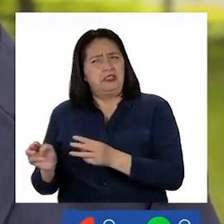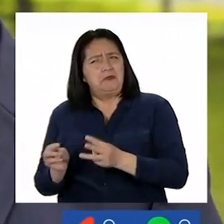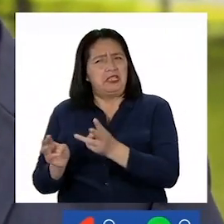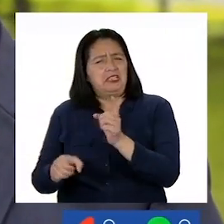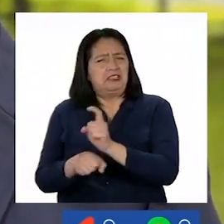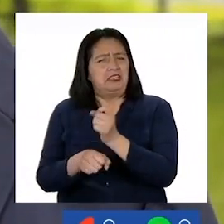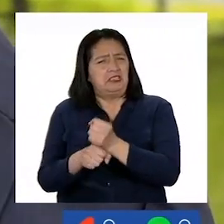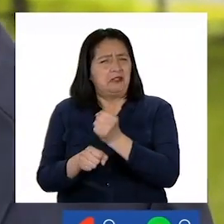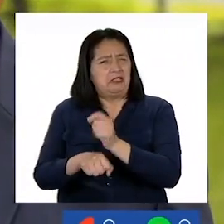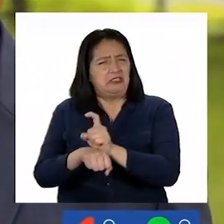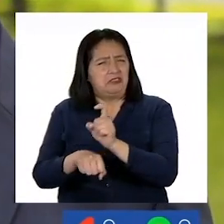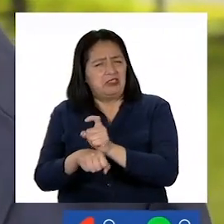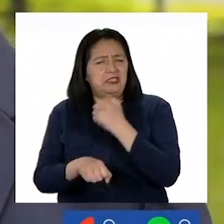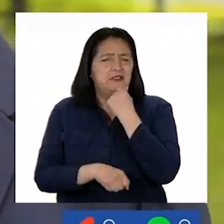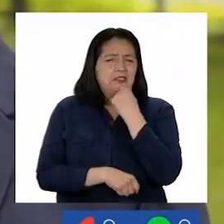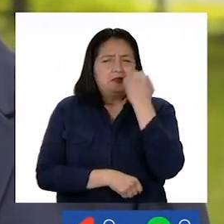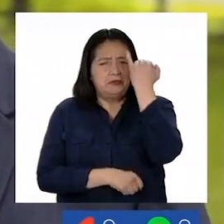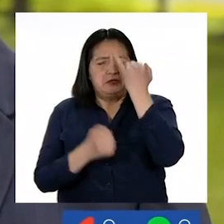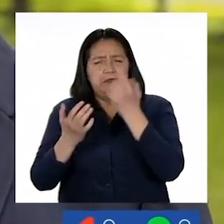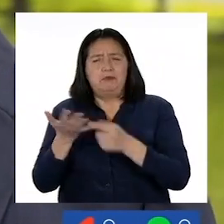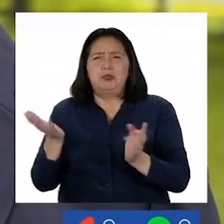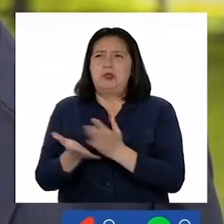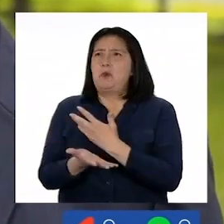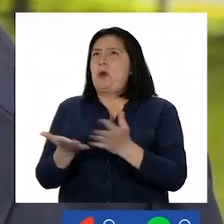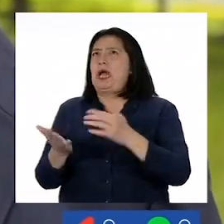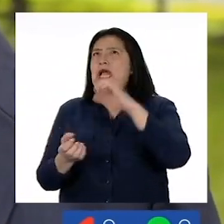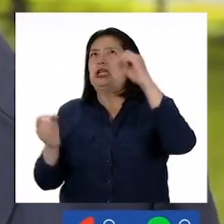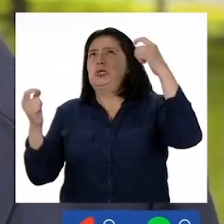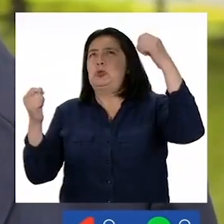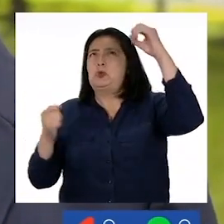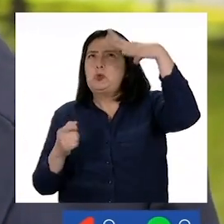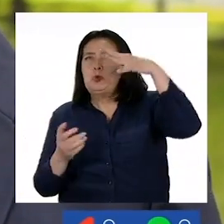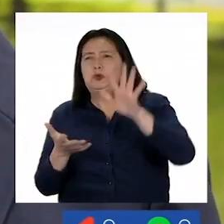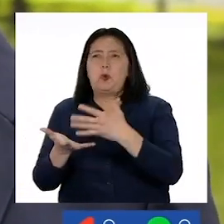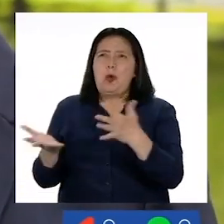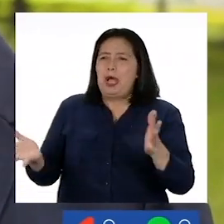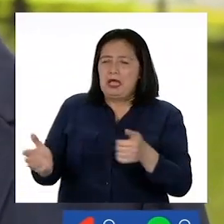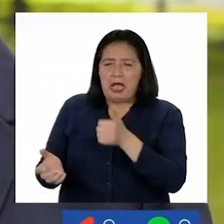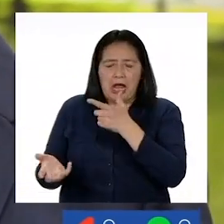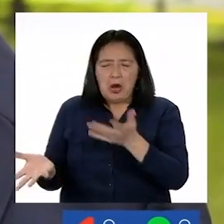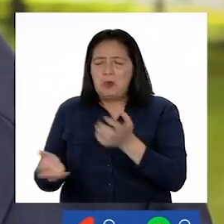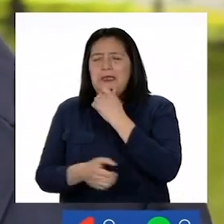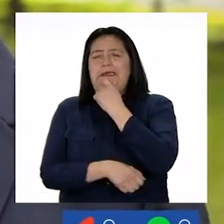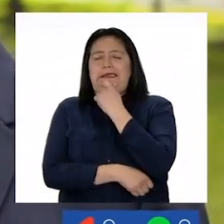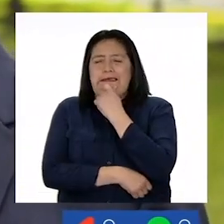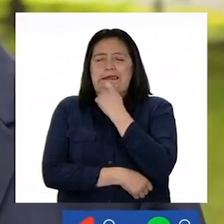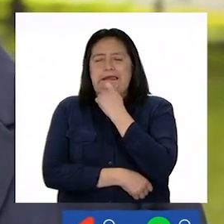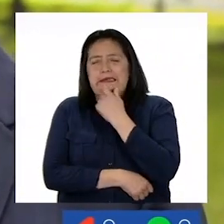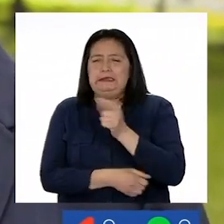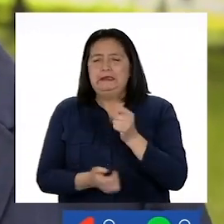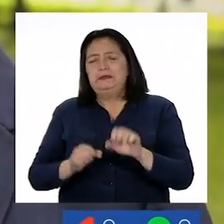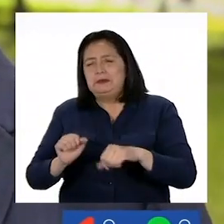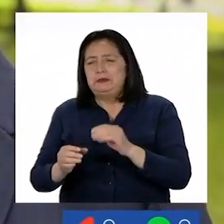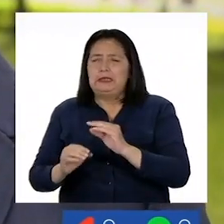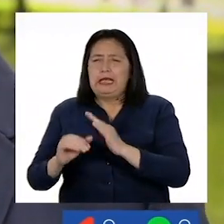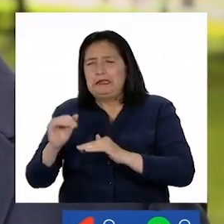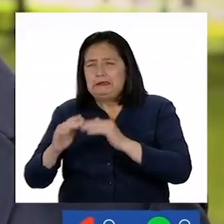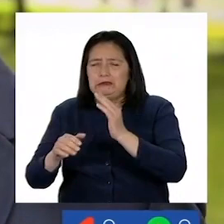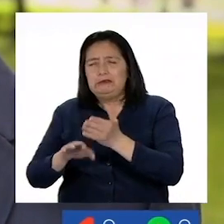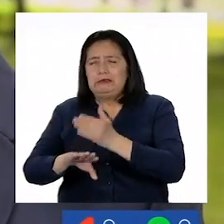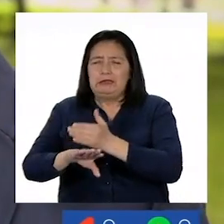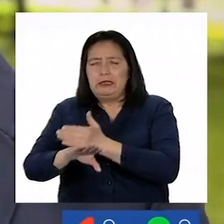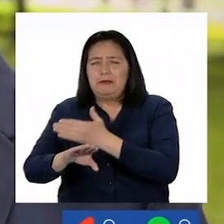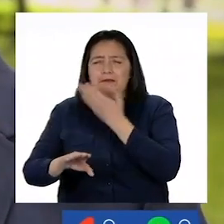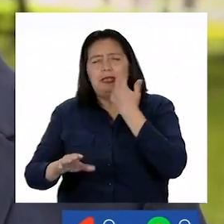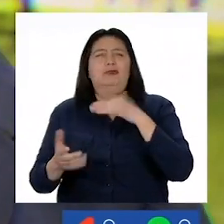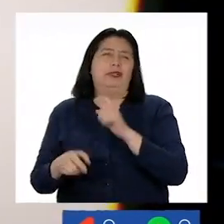estrategias alternativas, porque no teníamos electricidad, tampoco no teníamos agua. Entonces fuimos en realidad mejorando la infraestructura escolar a lo